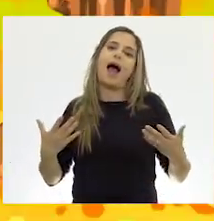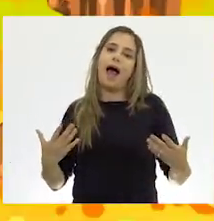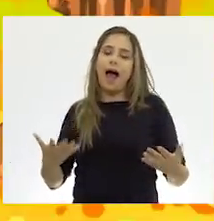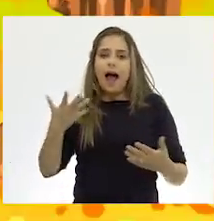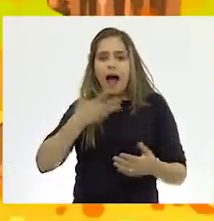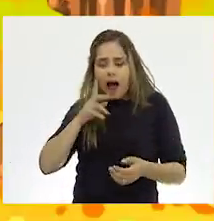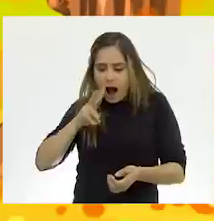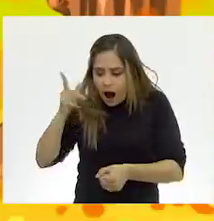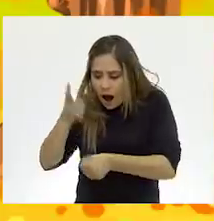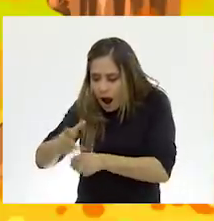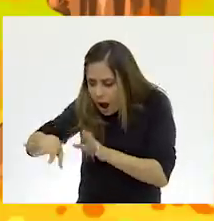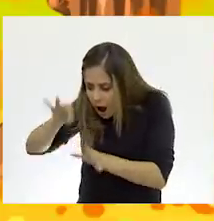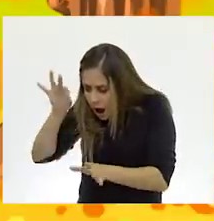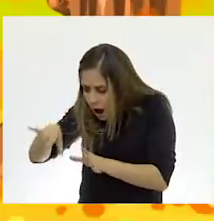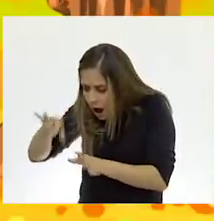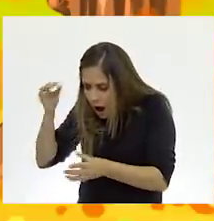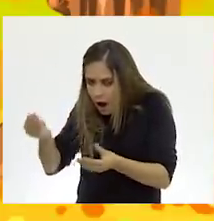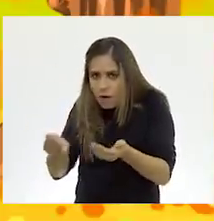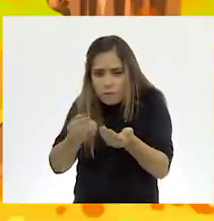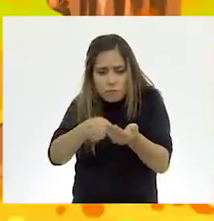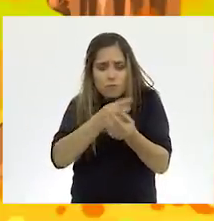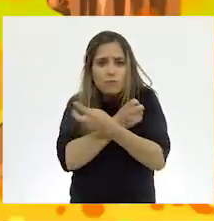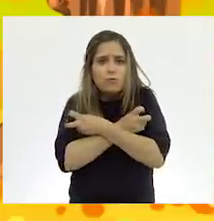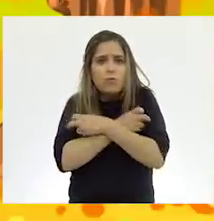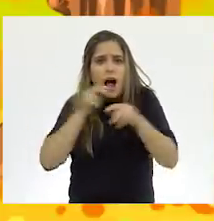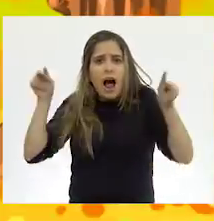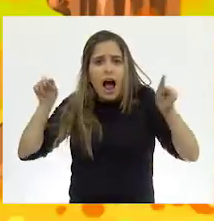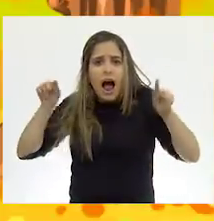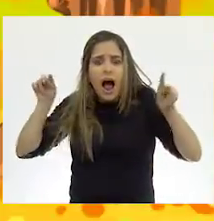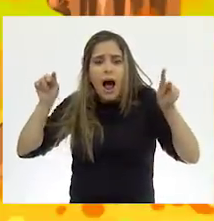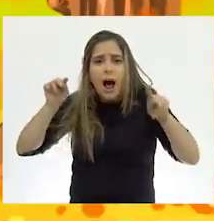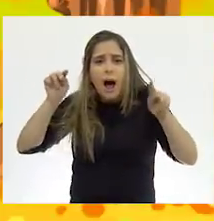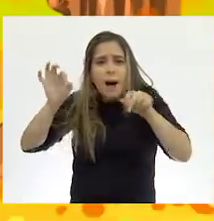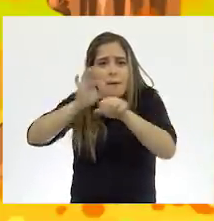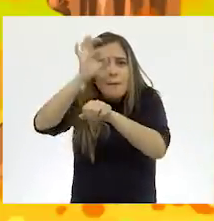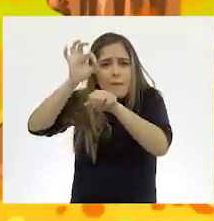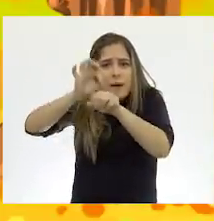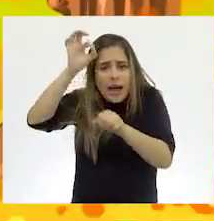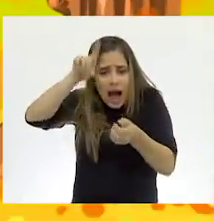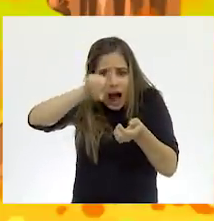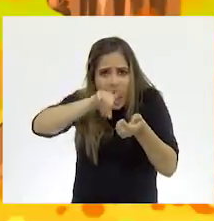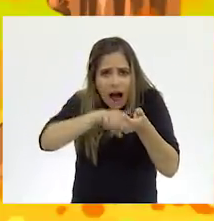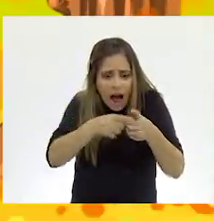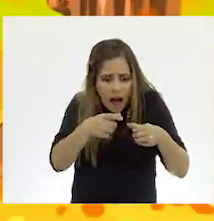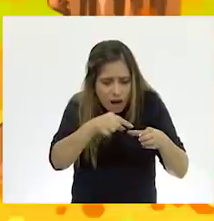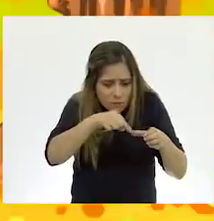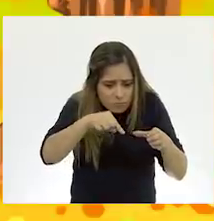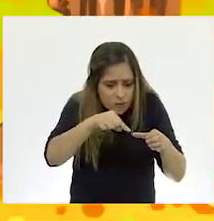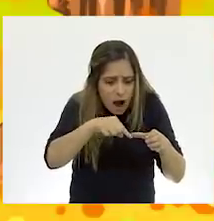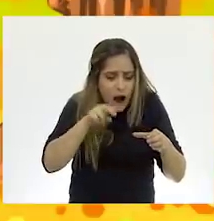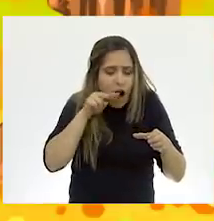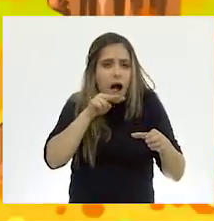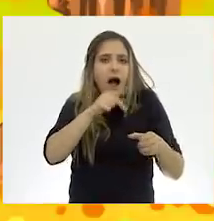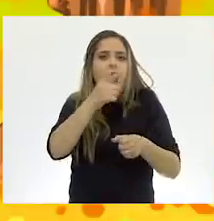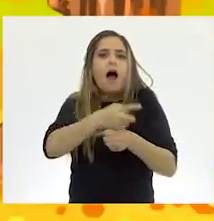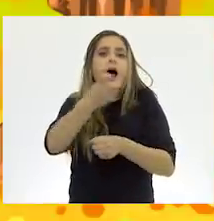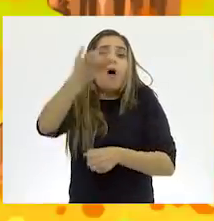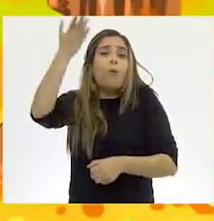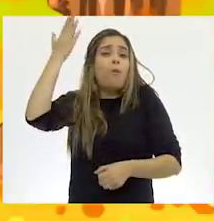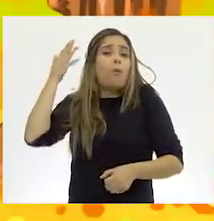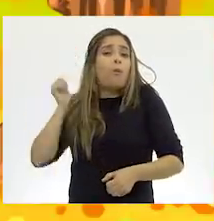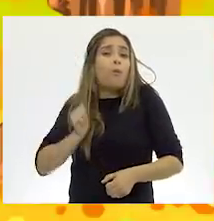esa antigüedad y en su interior esos pequeños insectos a rayas. Las